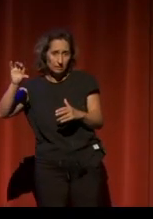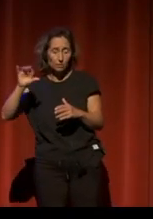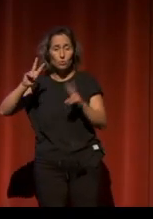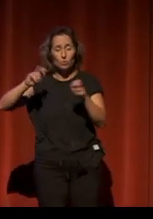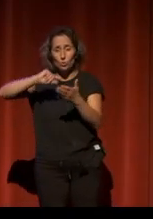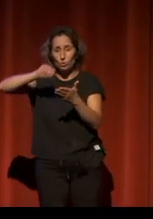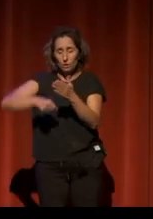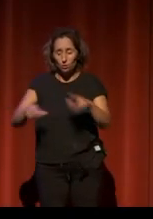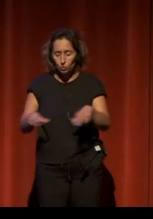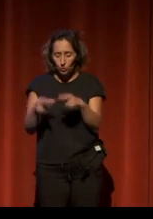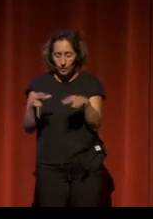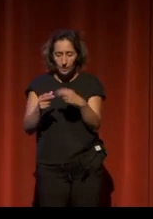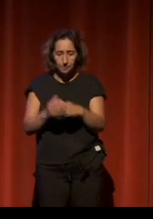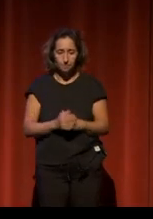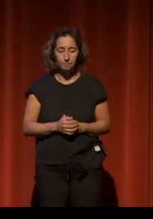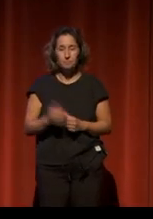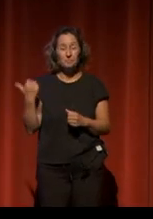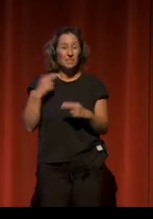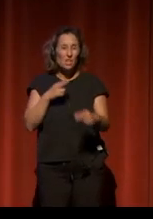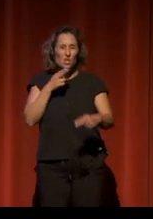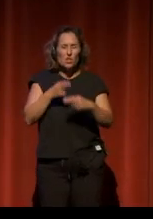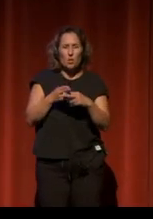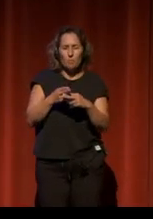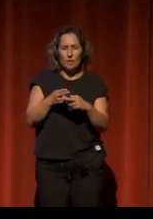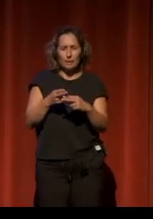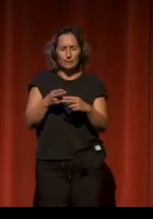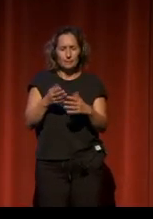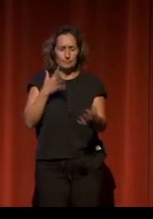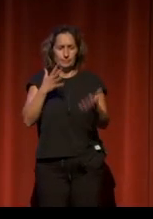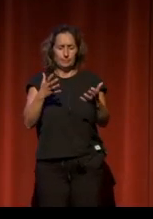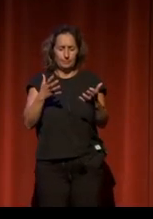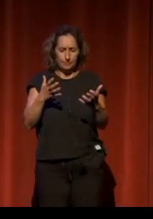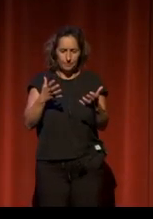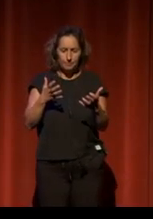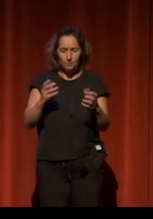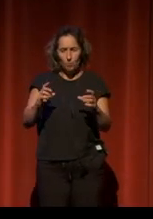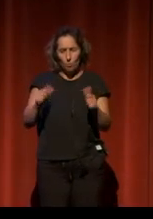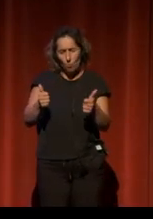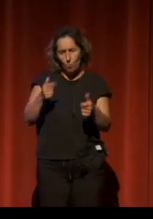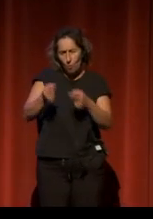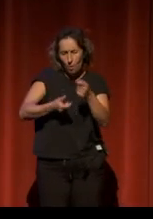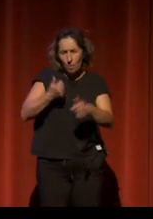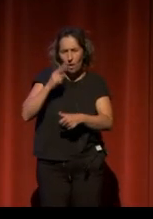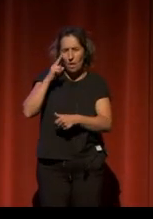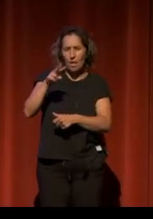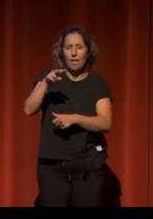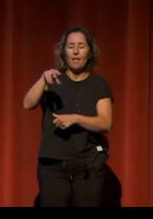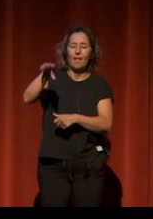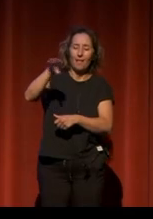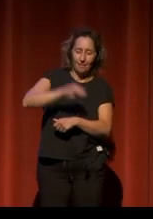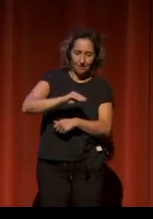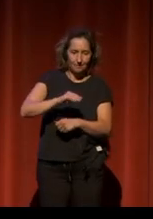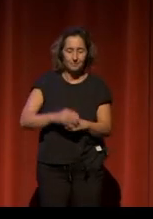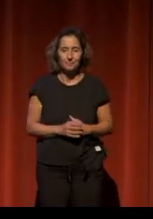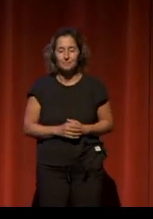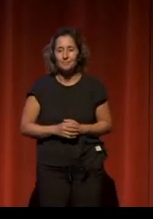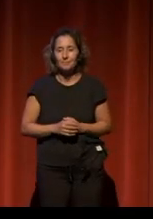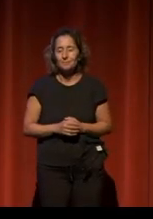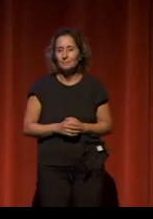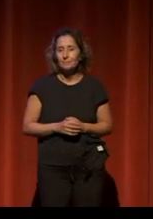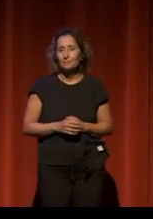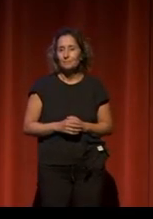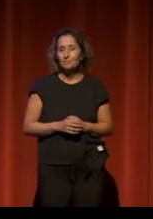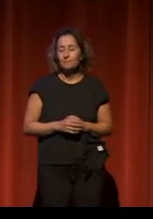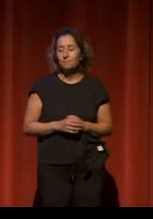que bueno pues este nombre así un poco provocador pues va a ir cobrando sentido no poco a poco